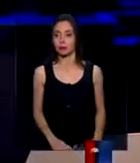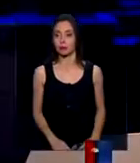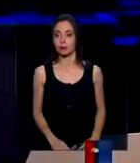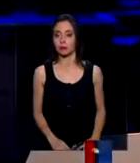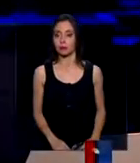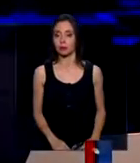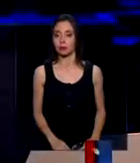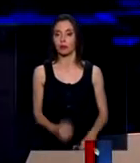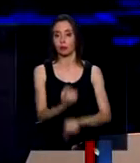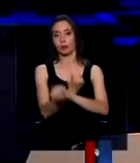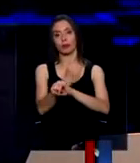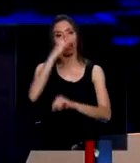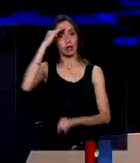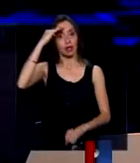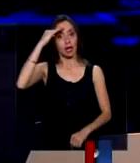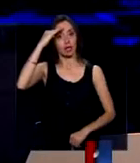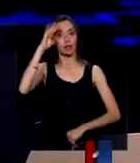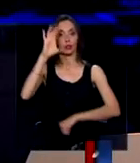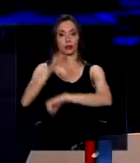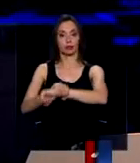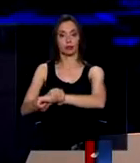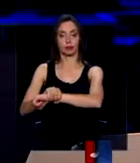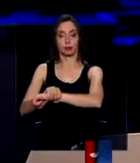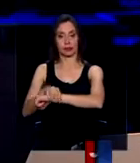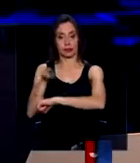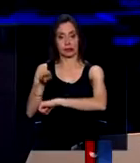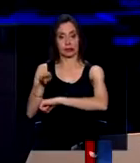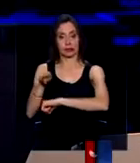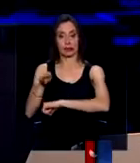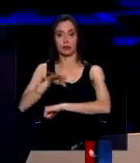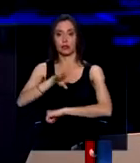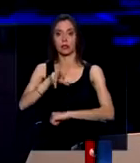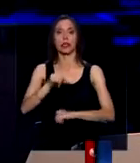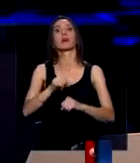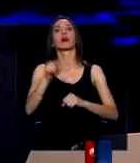Y un carabinero fue detenido por participar en el robo de una vinoteca. Por lo menos